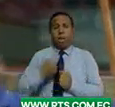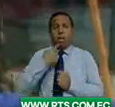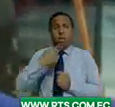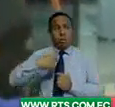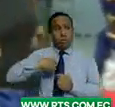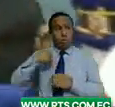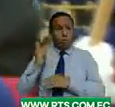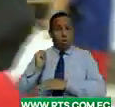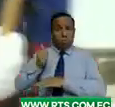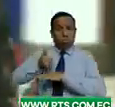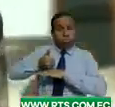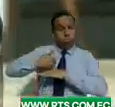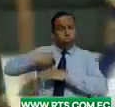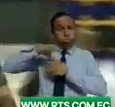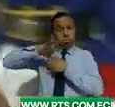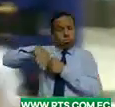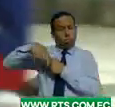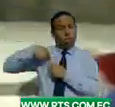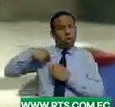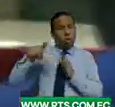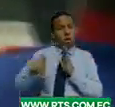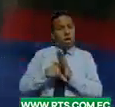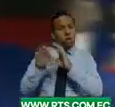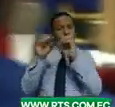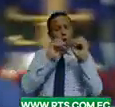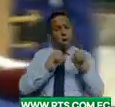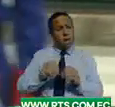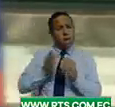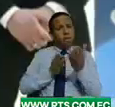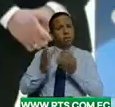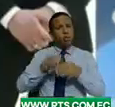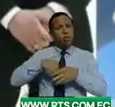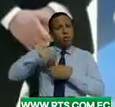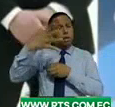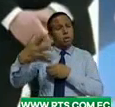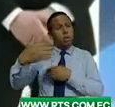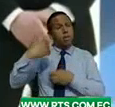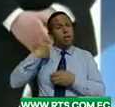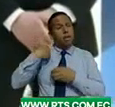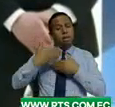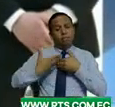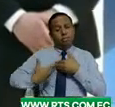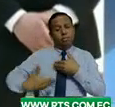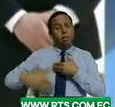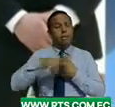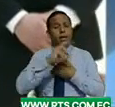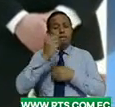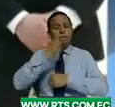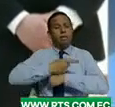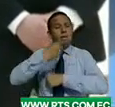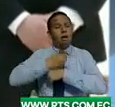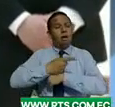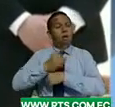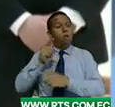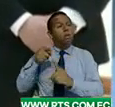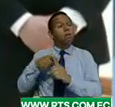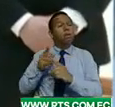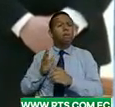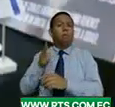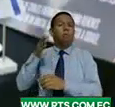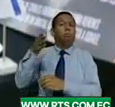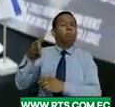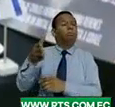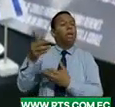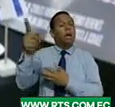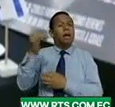a la Ley Orgánica del Servicio Exterior, ella dispondría de 30 días a partir de la orden de traslado para presentarse en la Embajada de Ecuador en